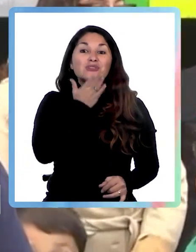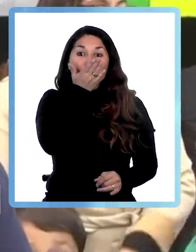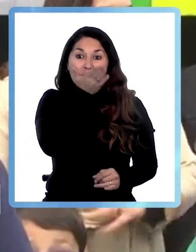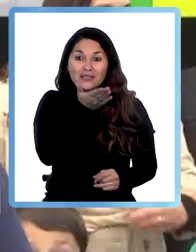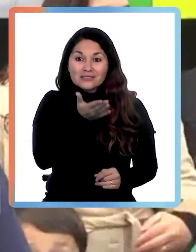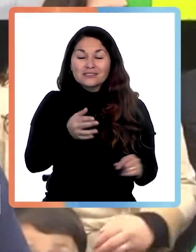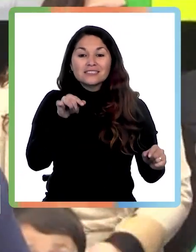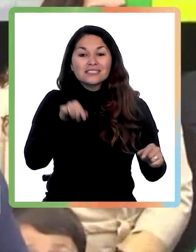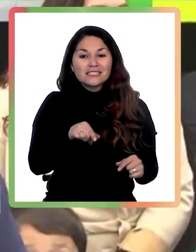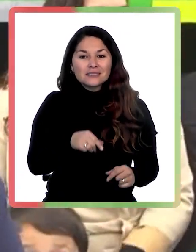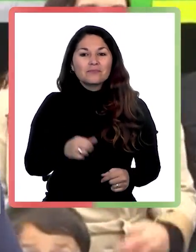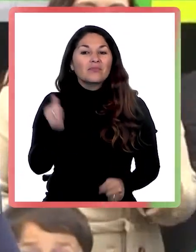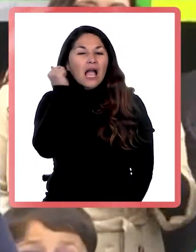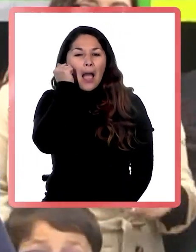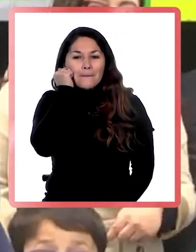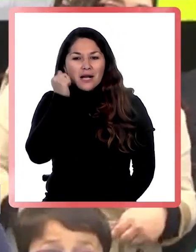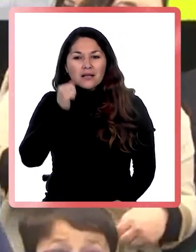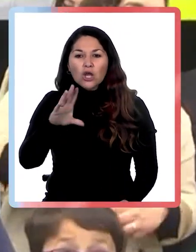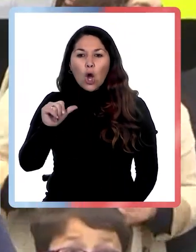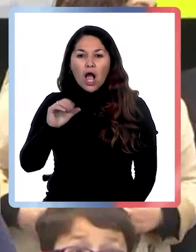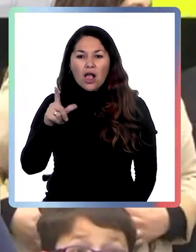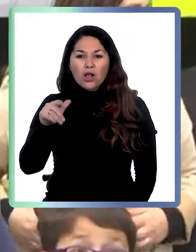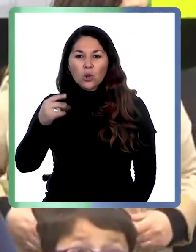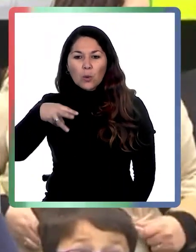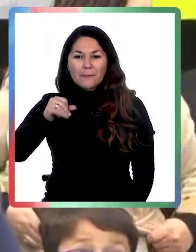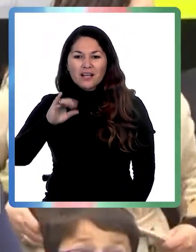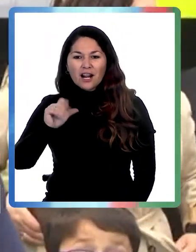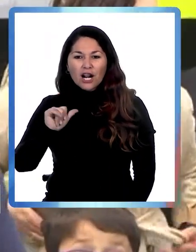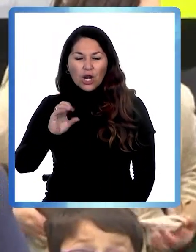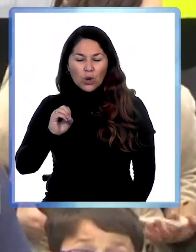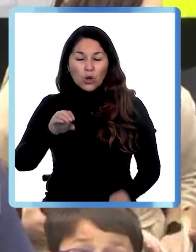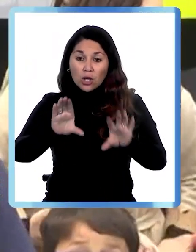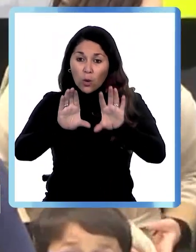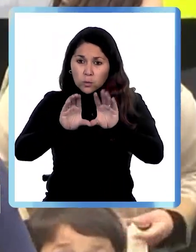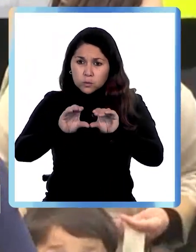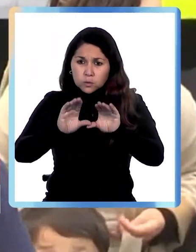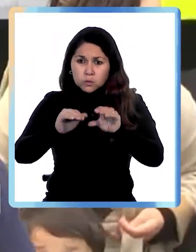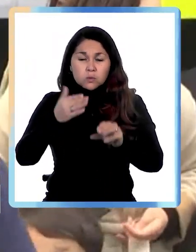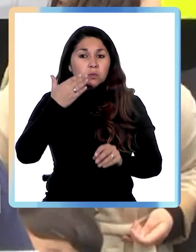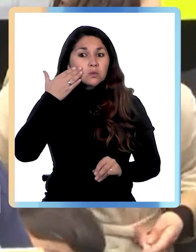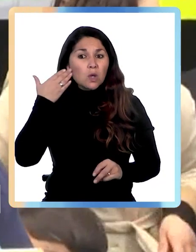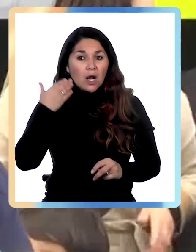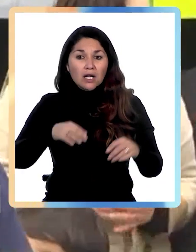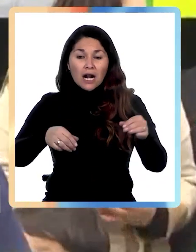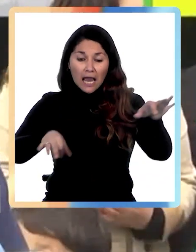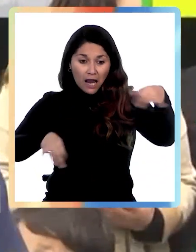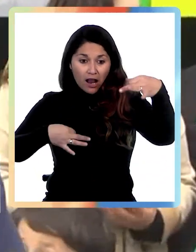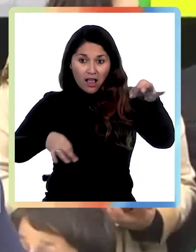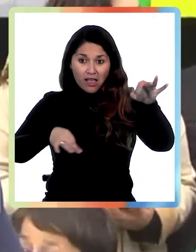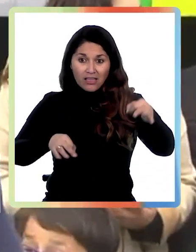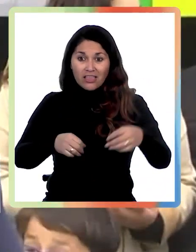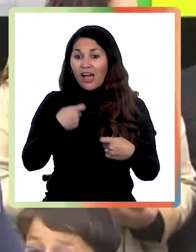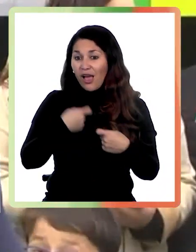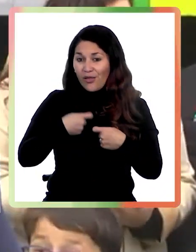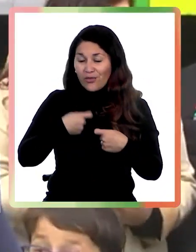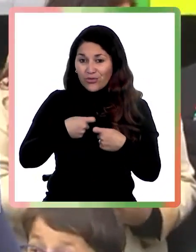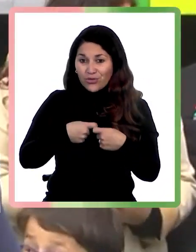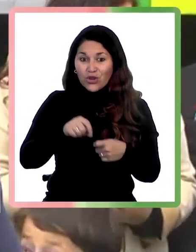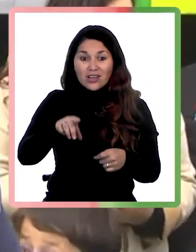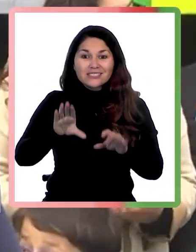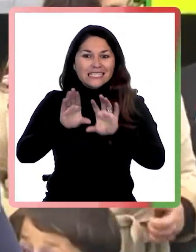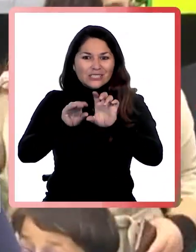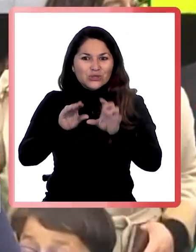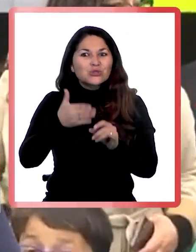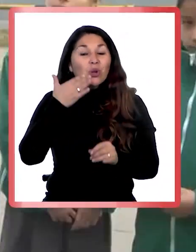tanto el plástico el aluminio y el cartón y el plumavit eh con el plumavit se están haciendo pruebas para sacar prontamente un